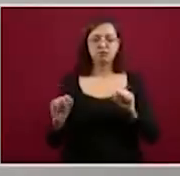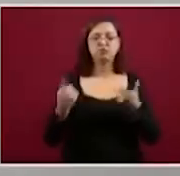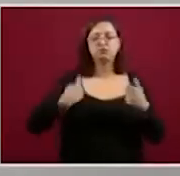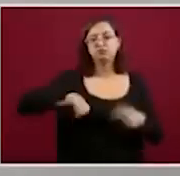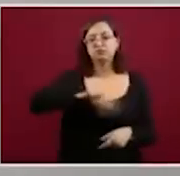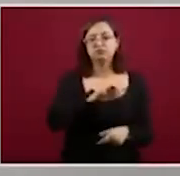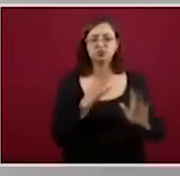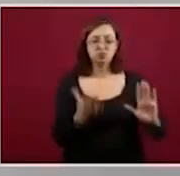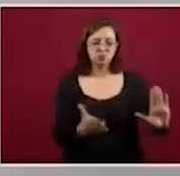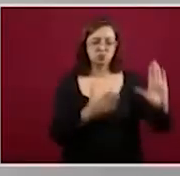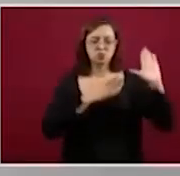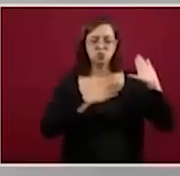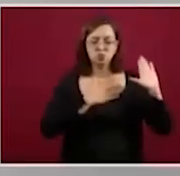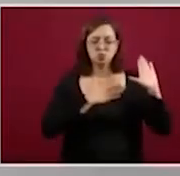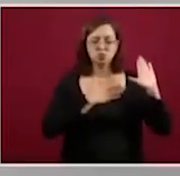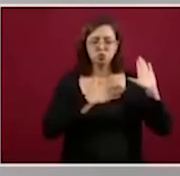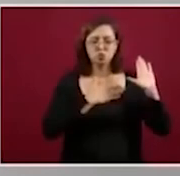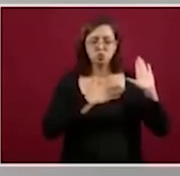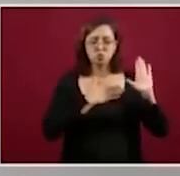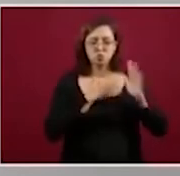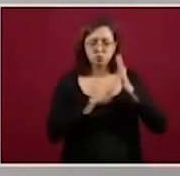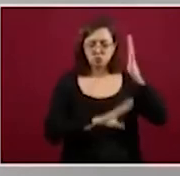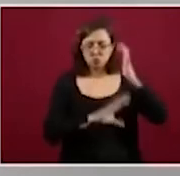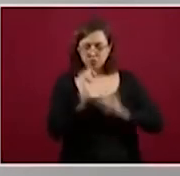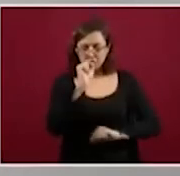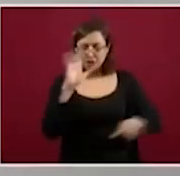de no hacer ninguna modificación